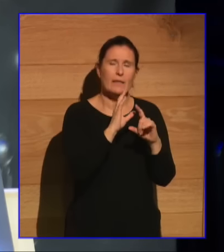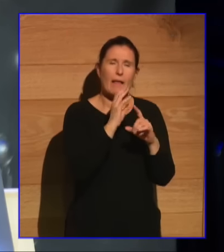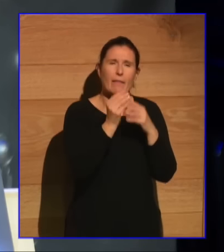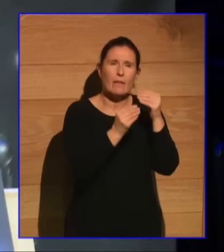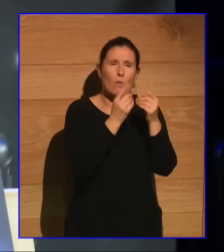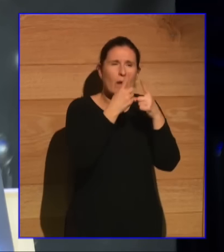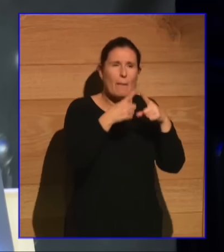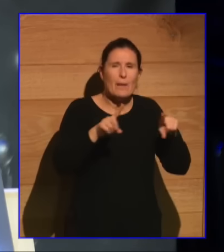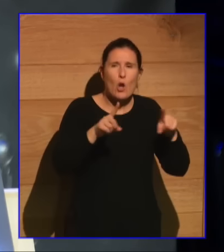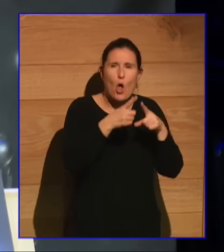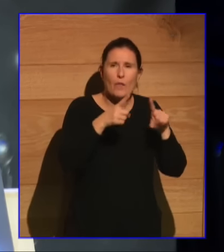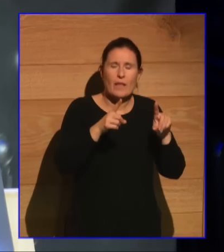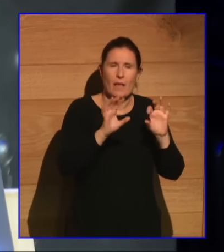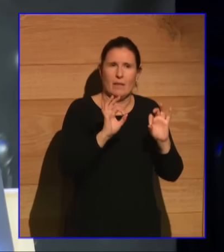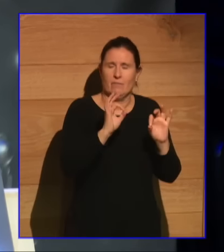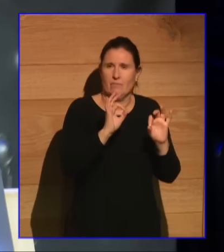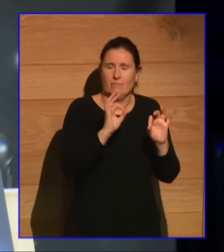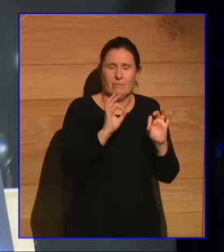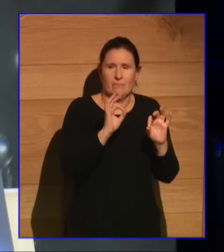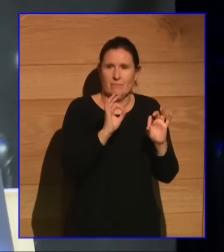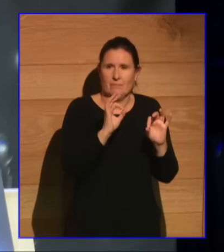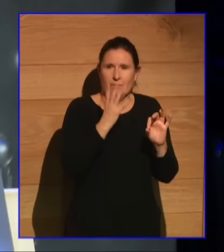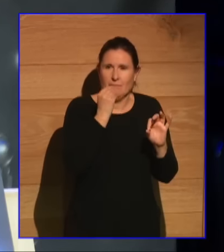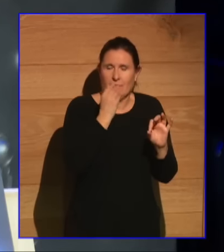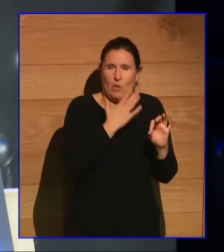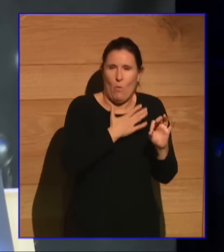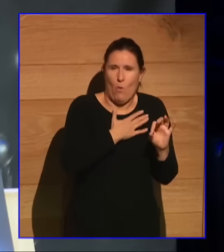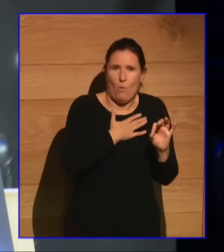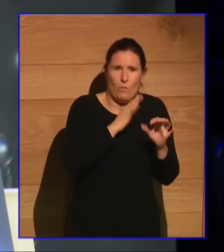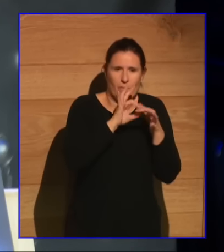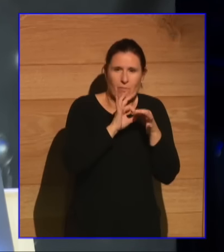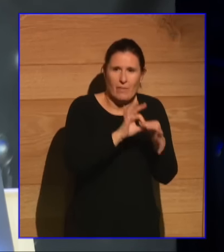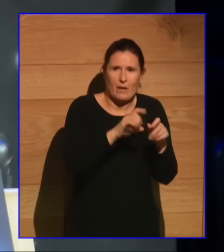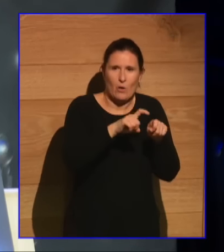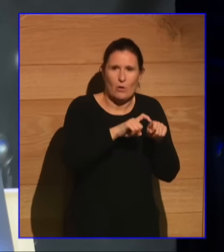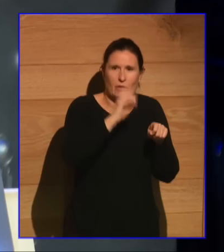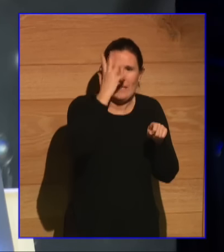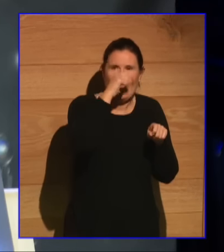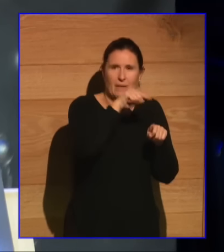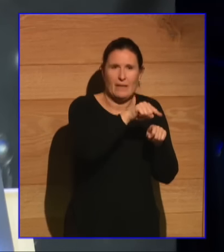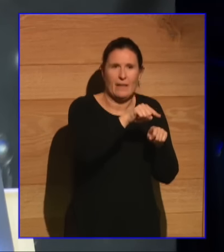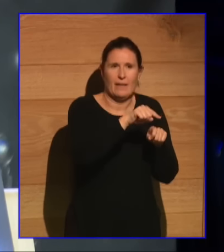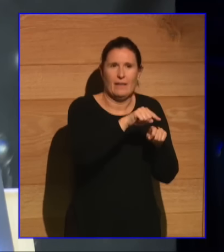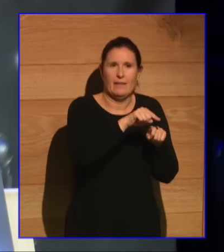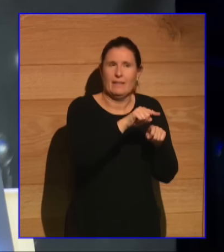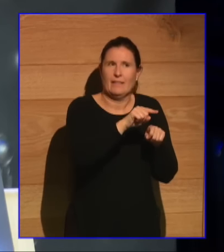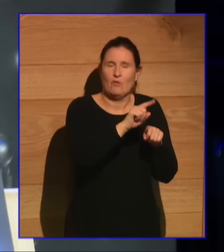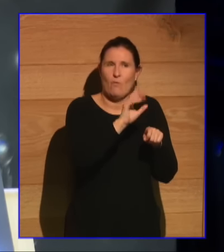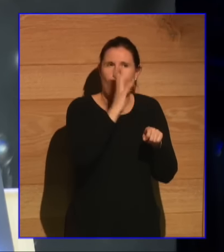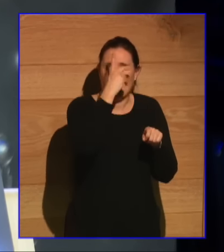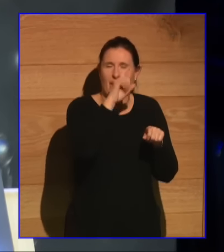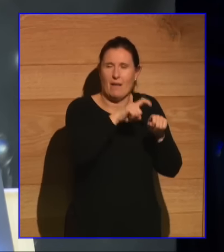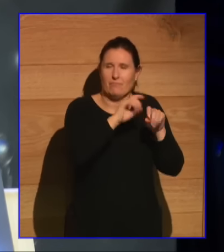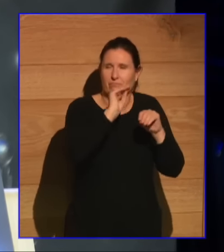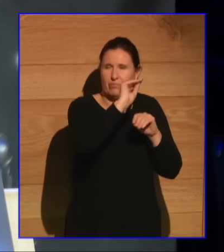una nobleza que recoge eso que se llama el americana, ese pasaje que casi encierra el alma de una nación.